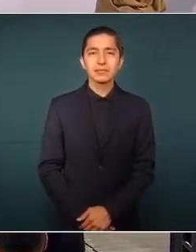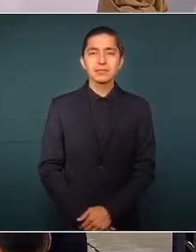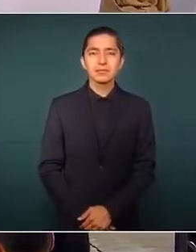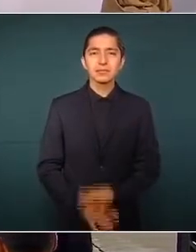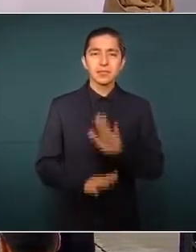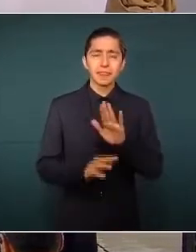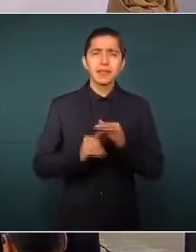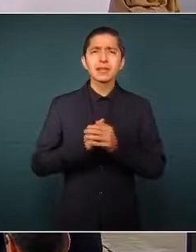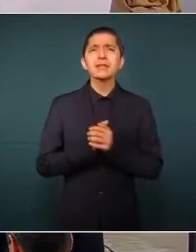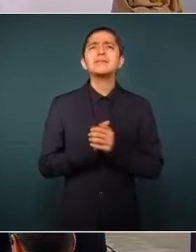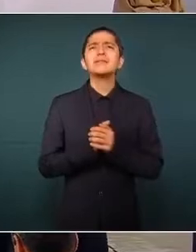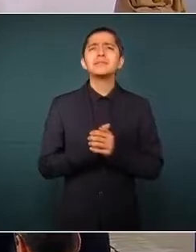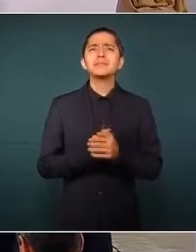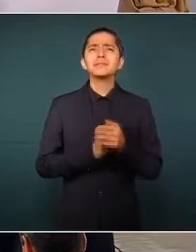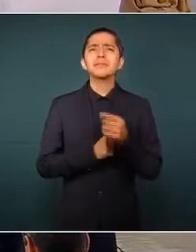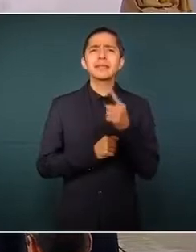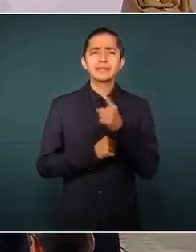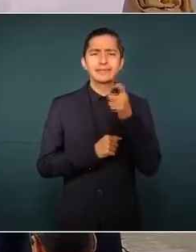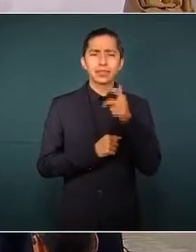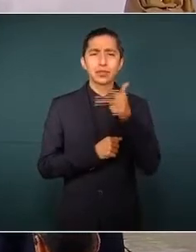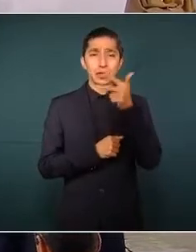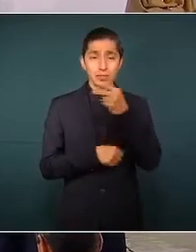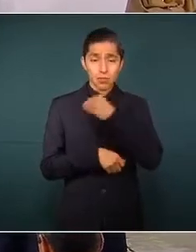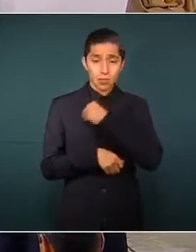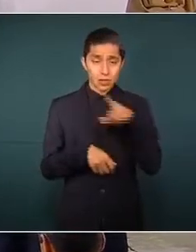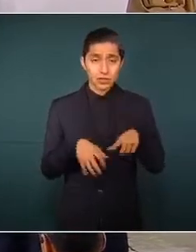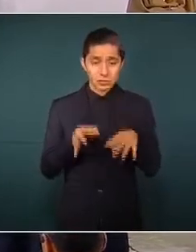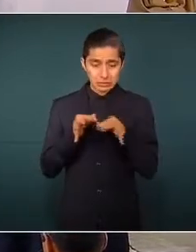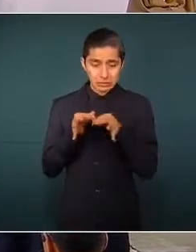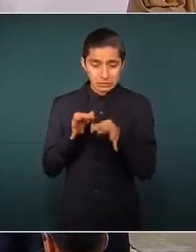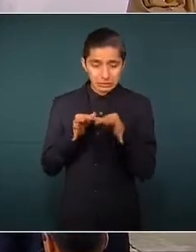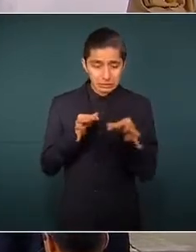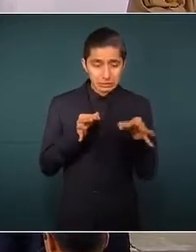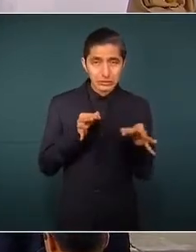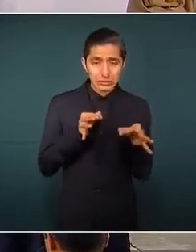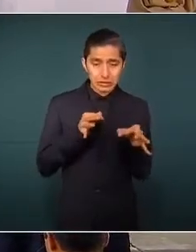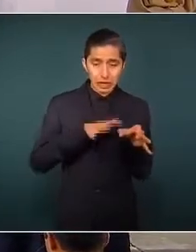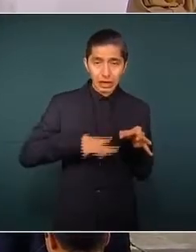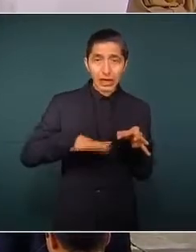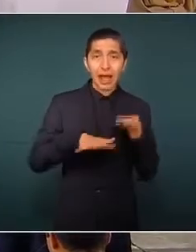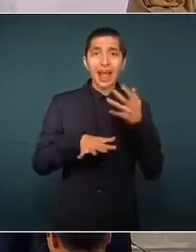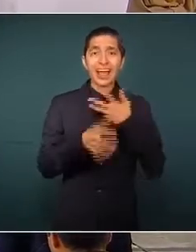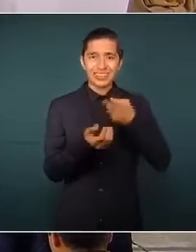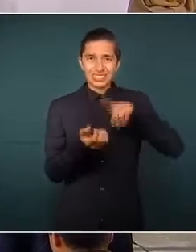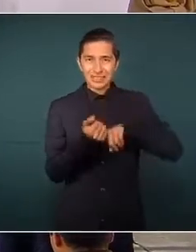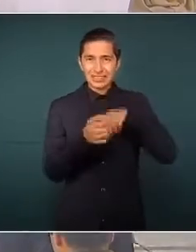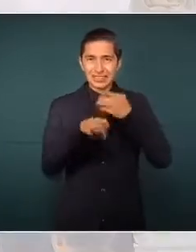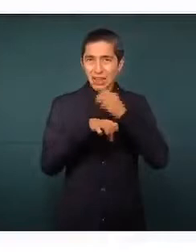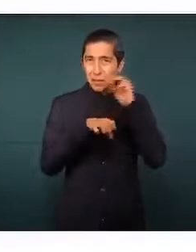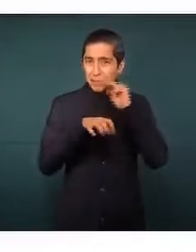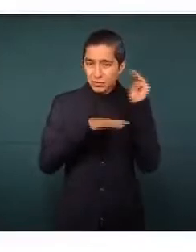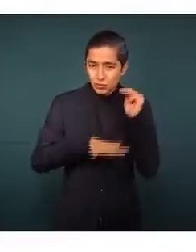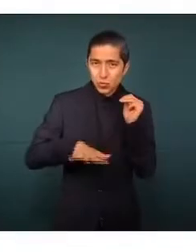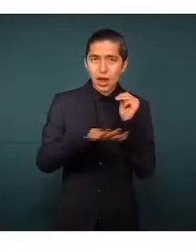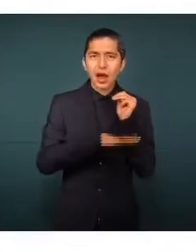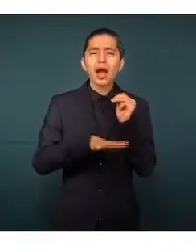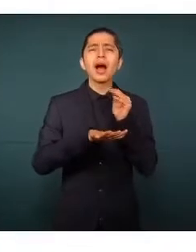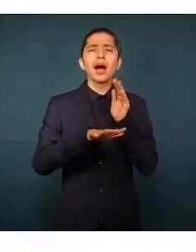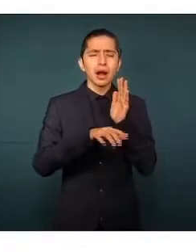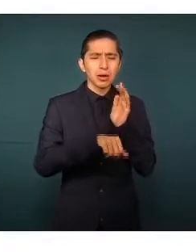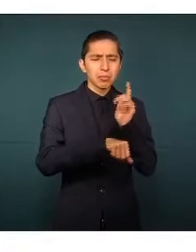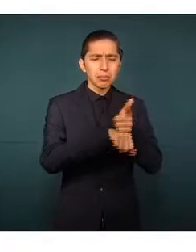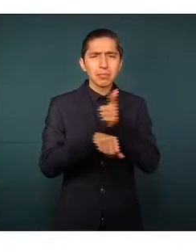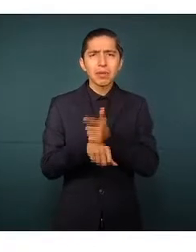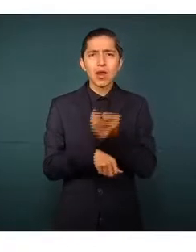Bien, de los 113 municipios con los que cuenta el estado de Michoacán, identificamos a 9